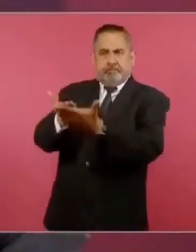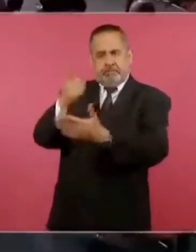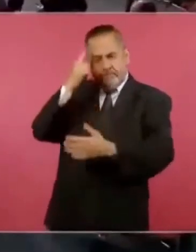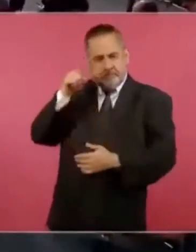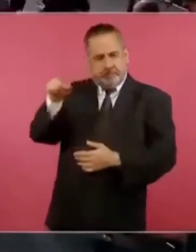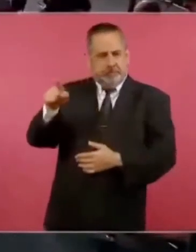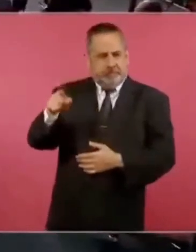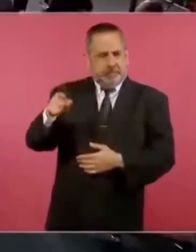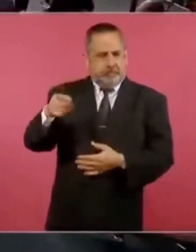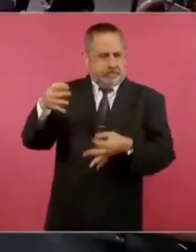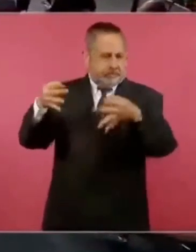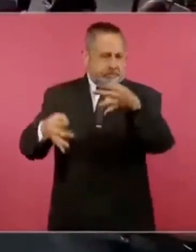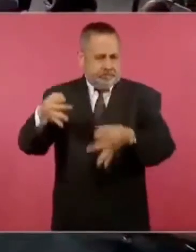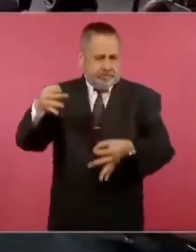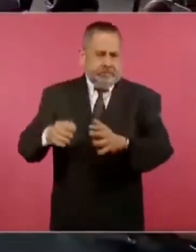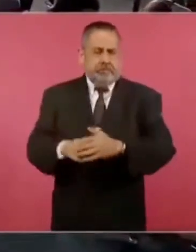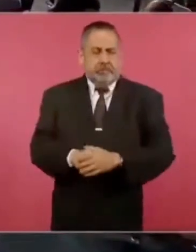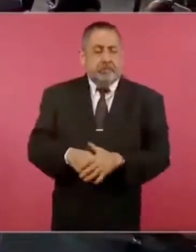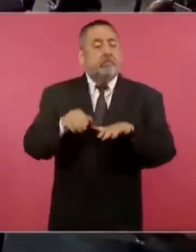Acerca del asilo,